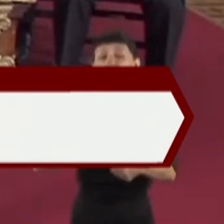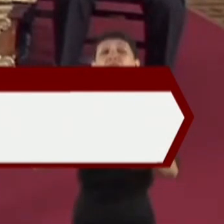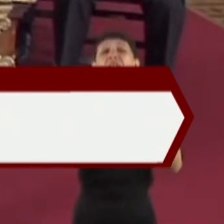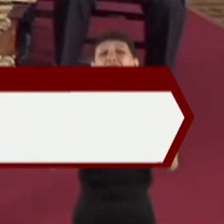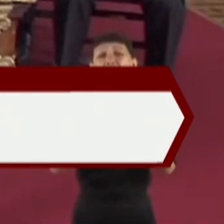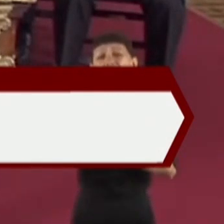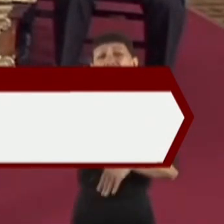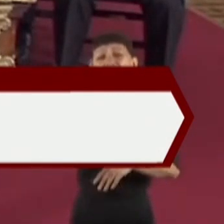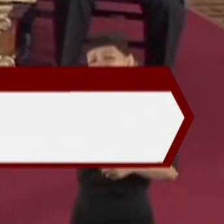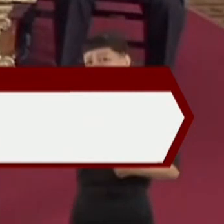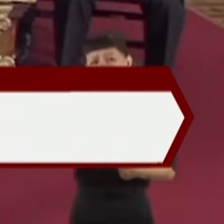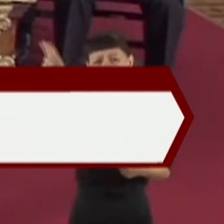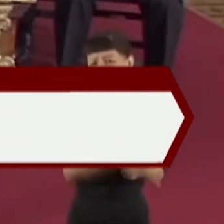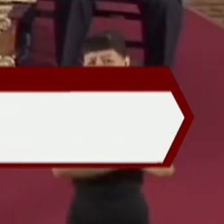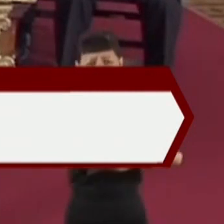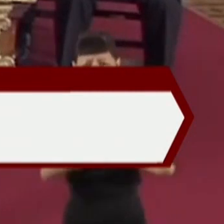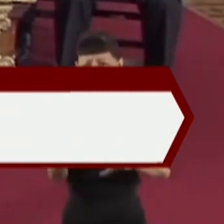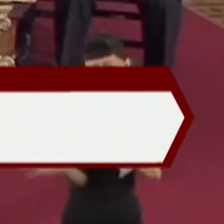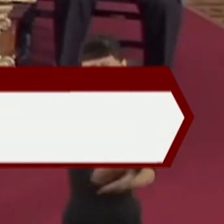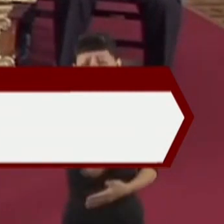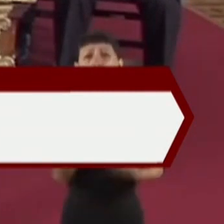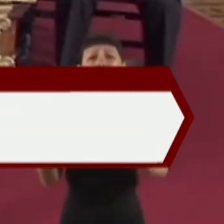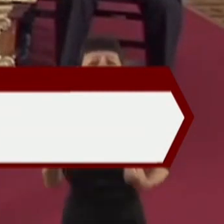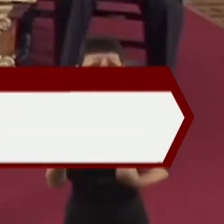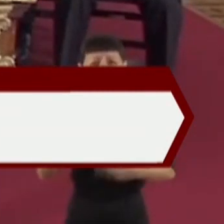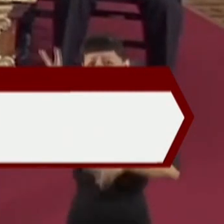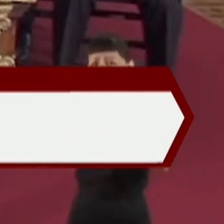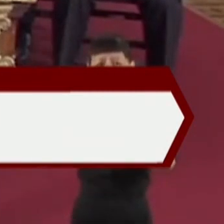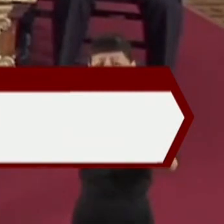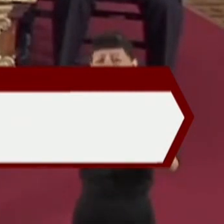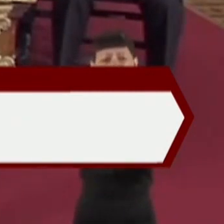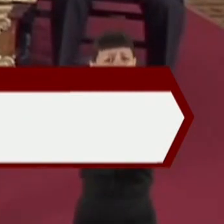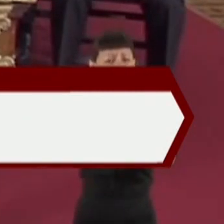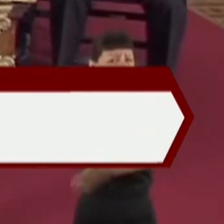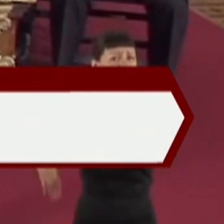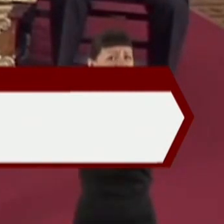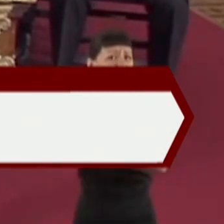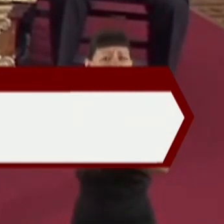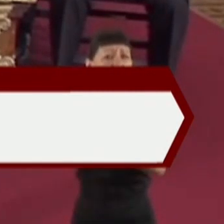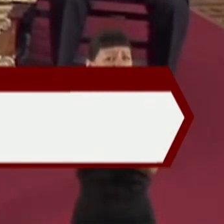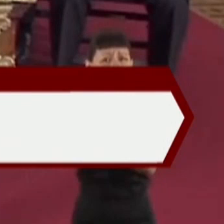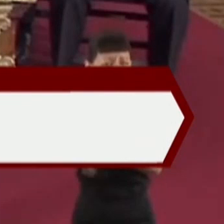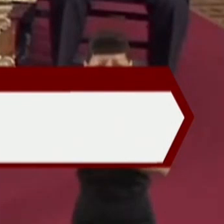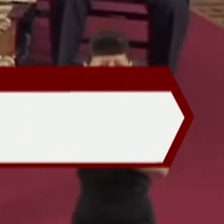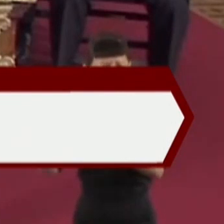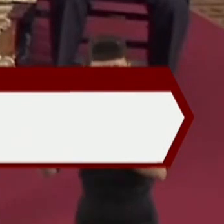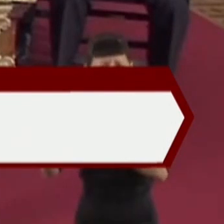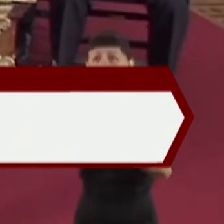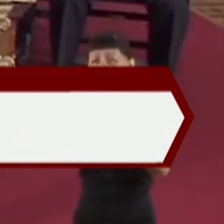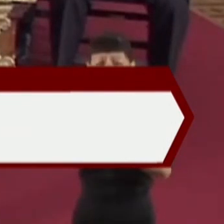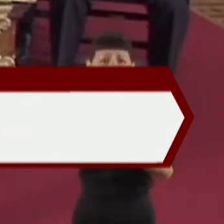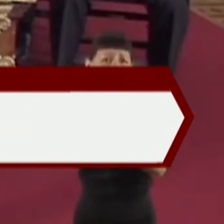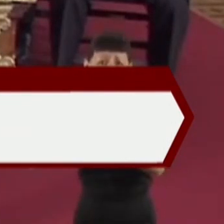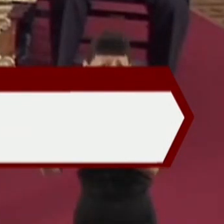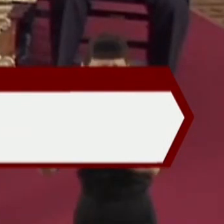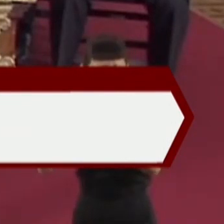lo de los bancos, lo de la carne, lo de metalúrgica, y bueno, de a poco se va a ir componiendo. Y mientras tanto va a